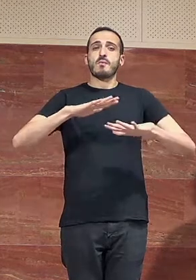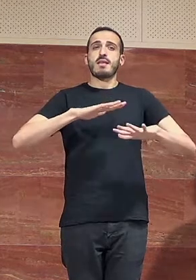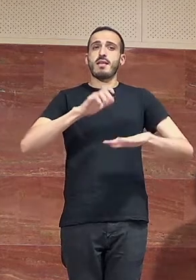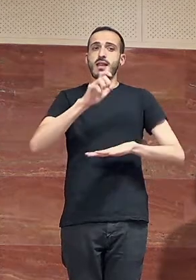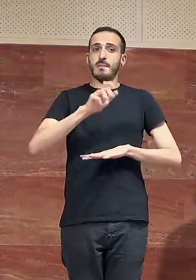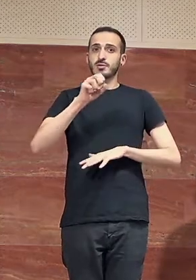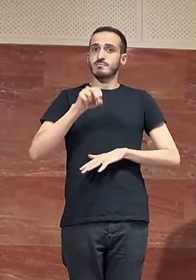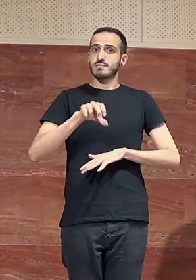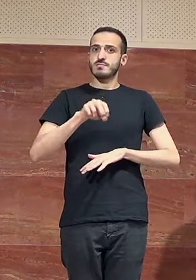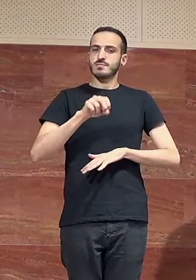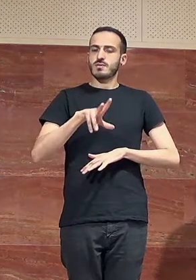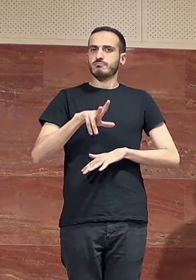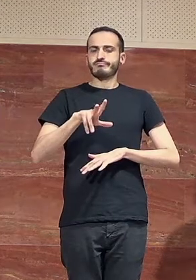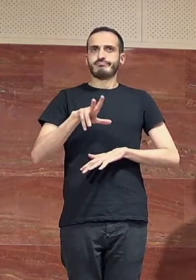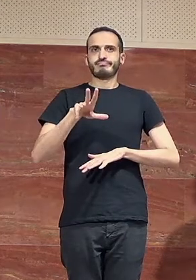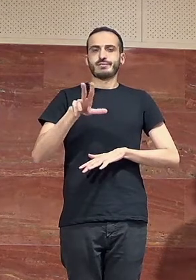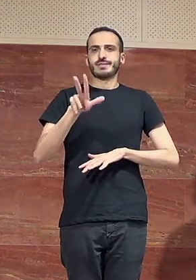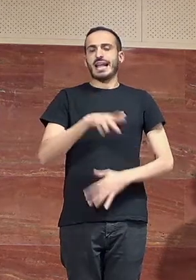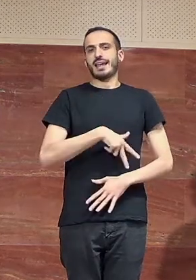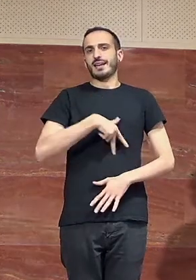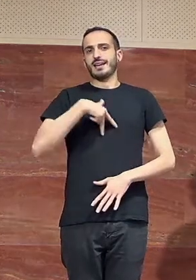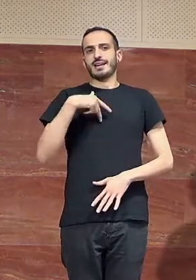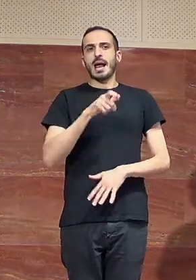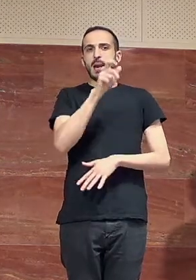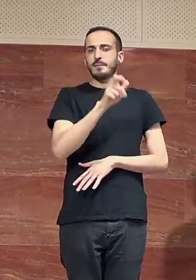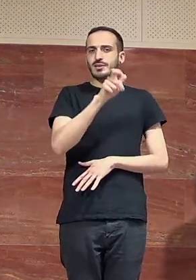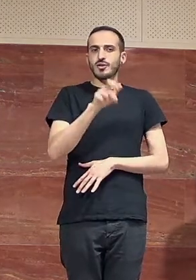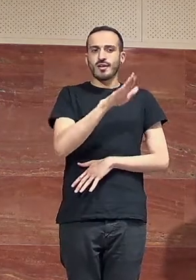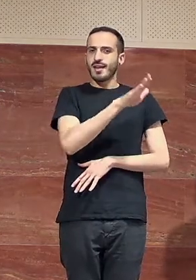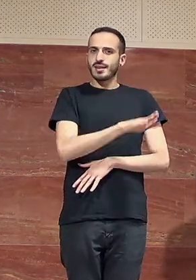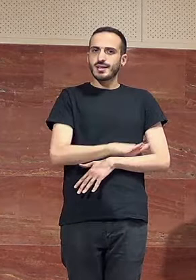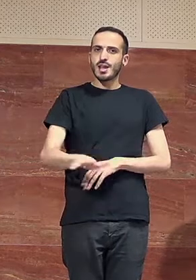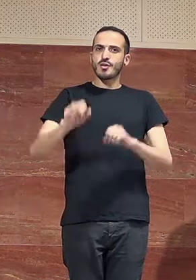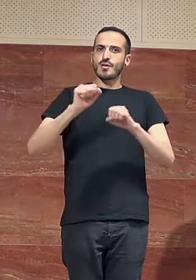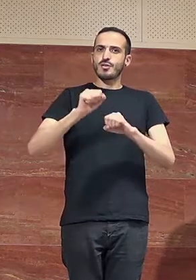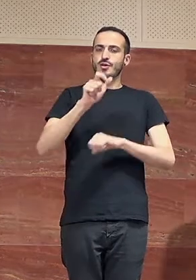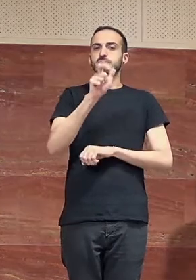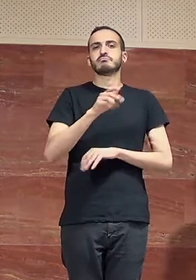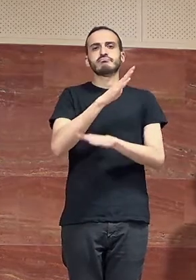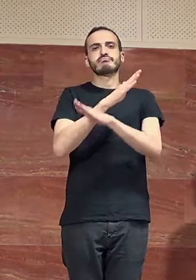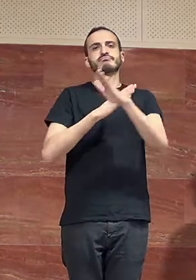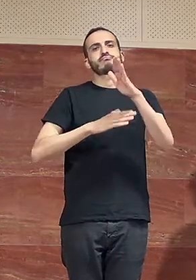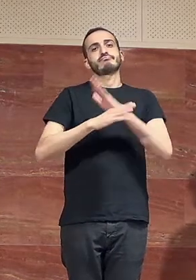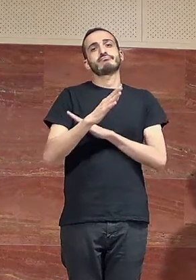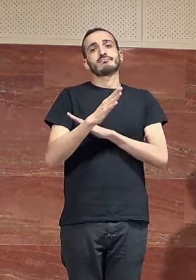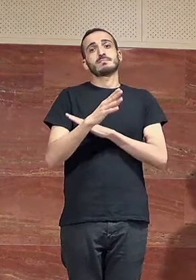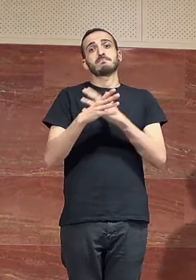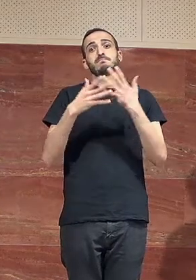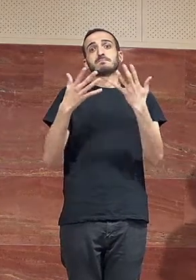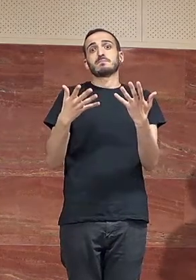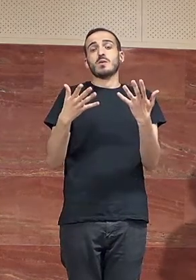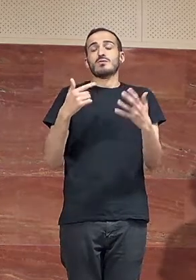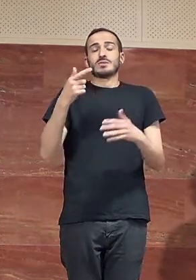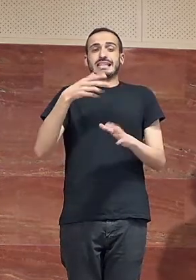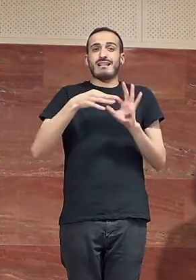más universal, todos somos peatones, los niños, los ancianos, las personas con discapacidad. Sin embargo, siendo la movilidad que nos afecta